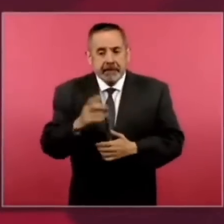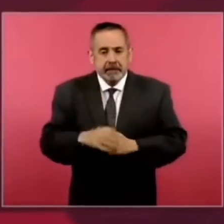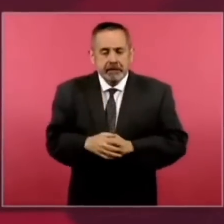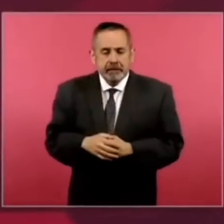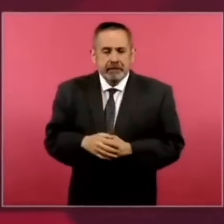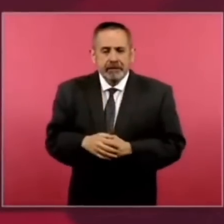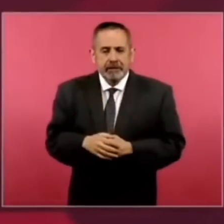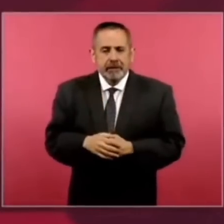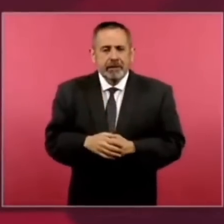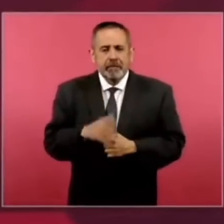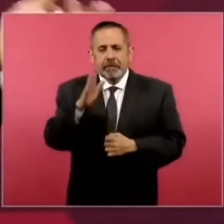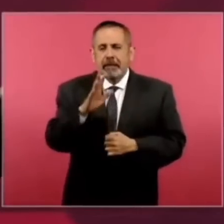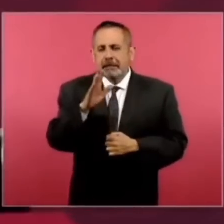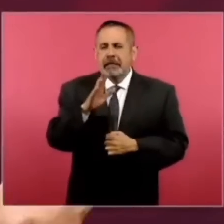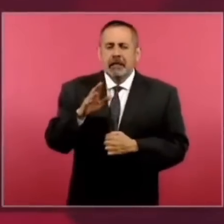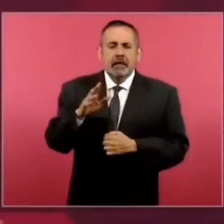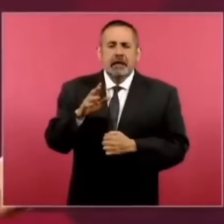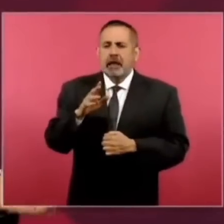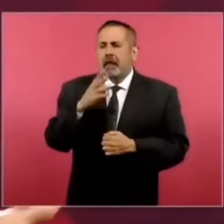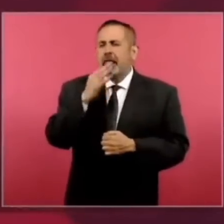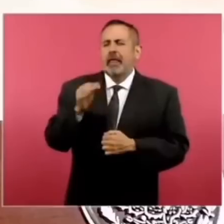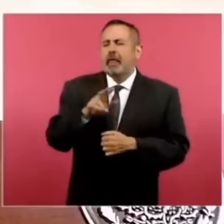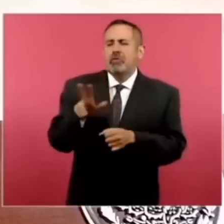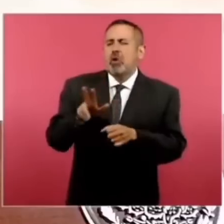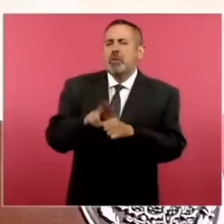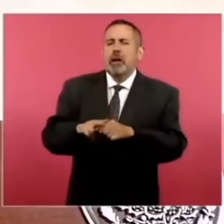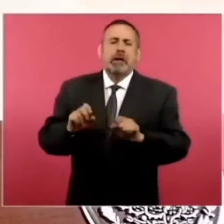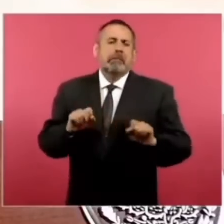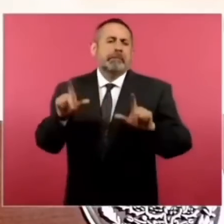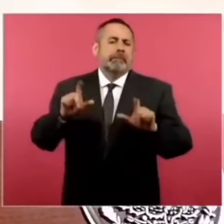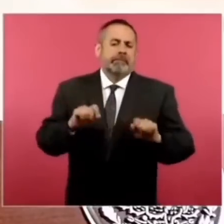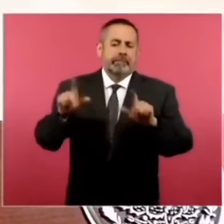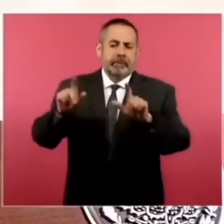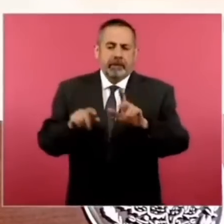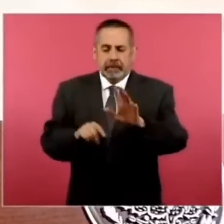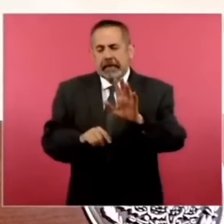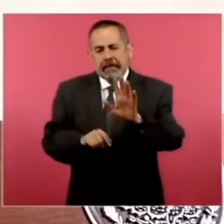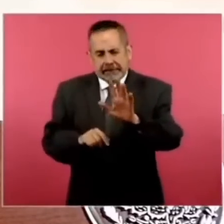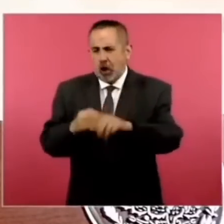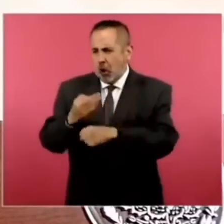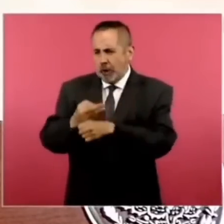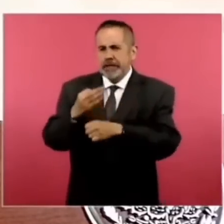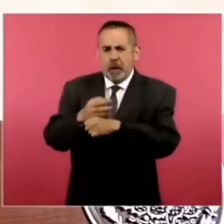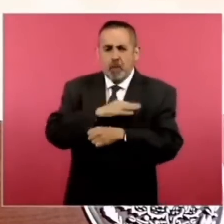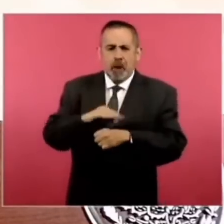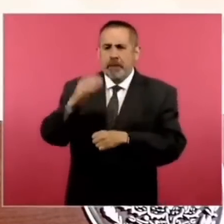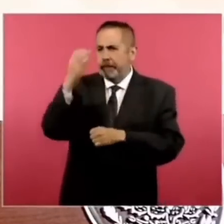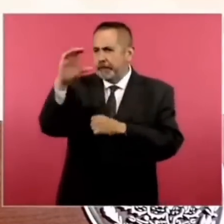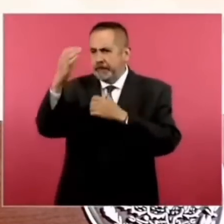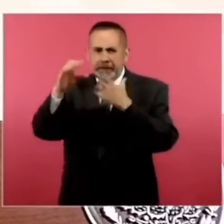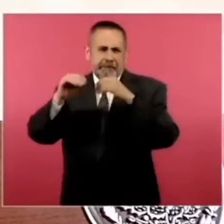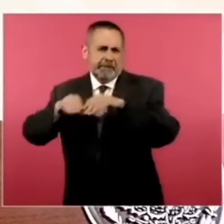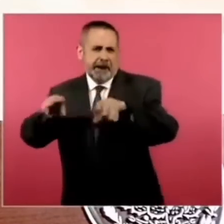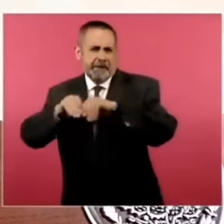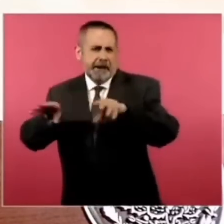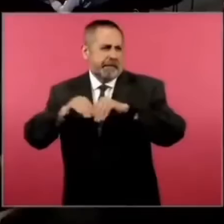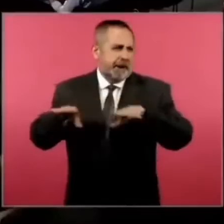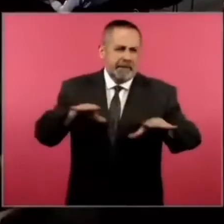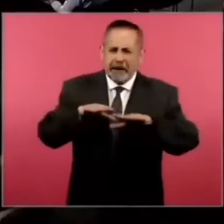Puede parecer que es normal ahora, sí, es normal ahora. Hace 20 años